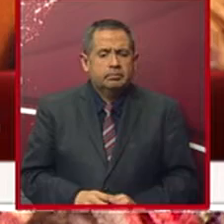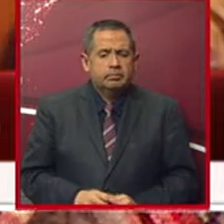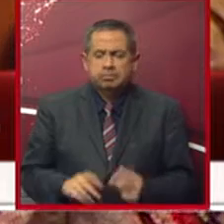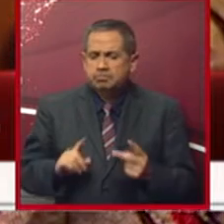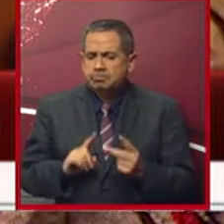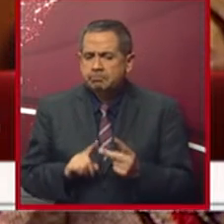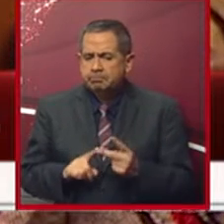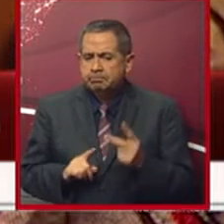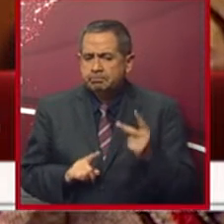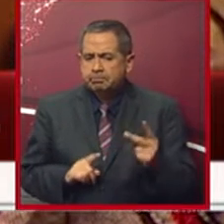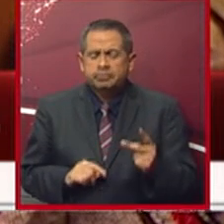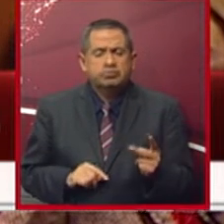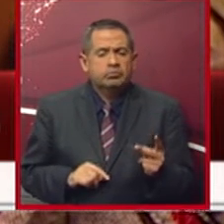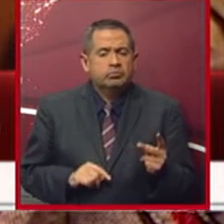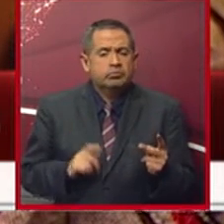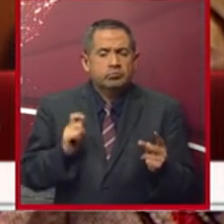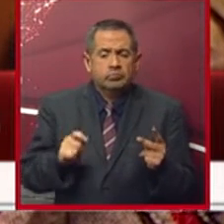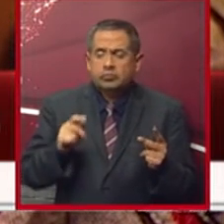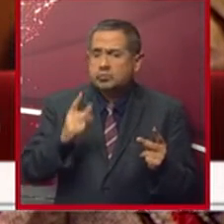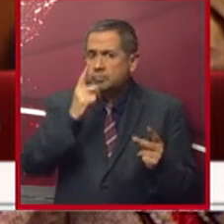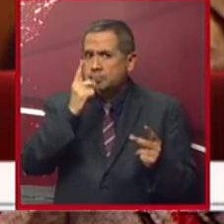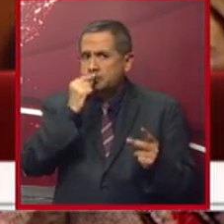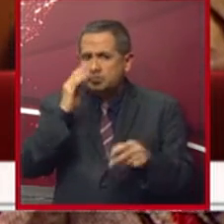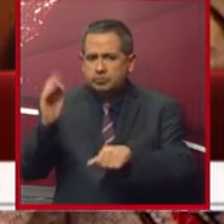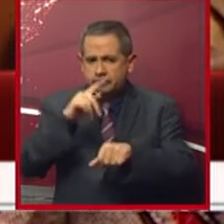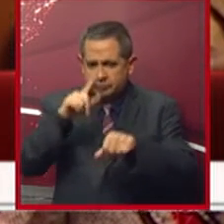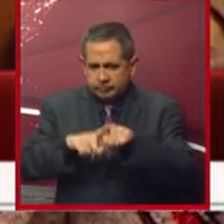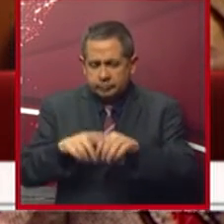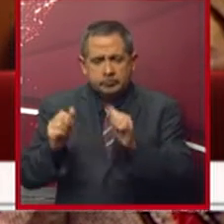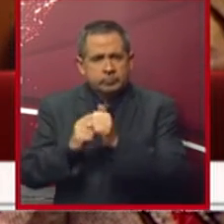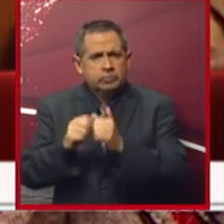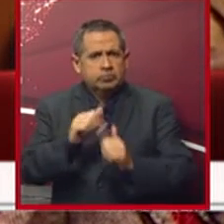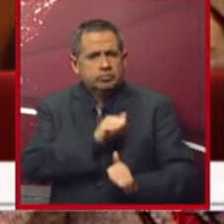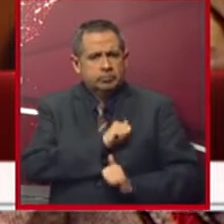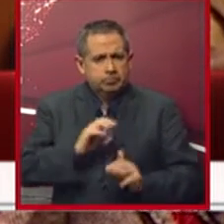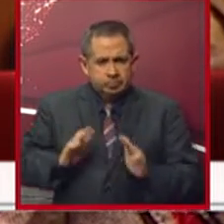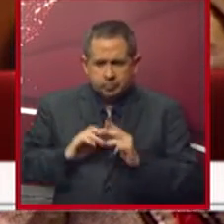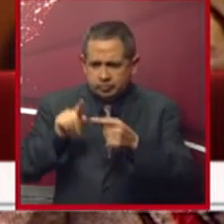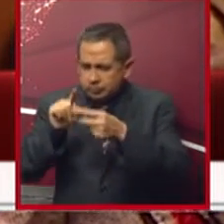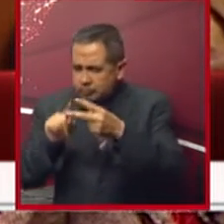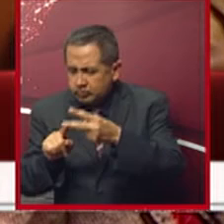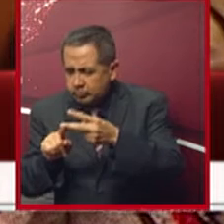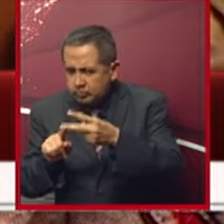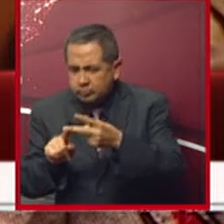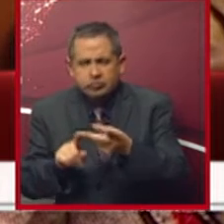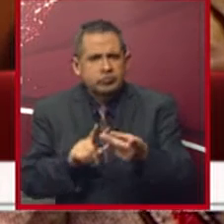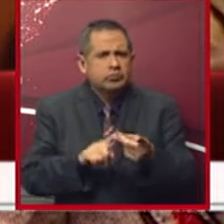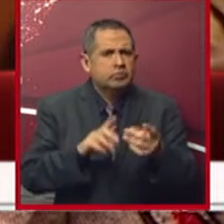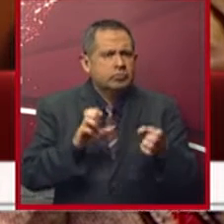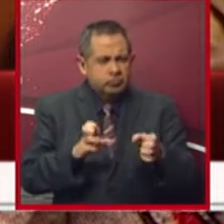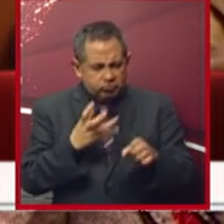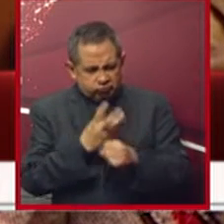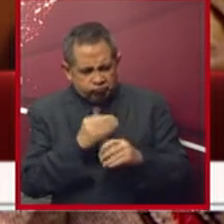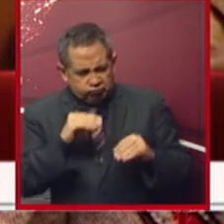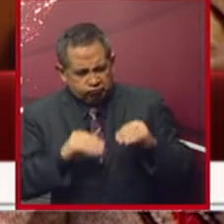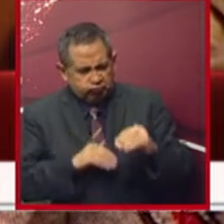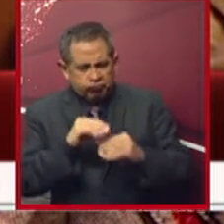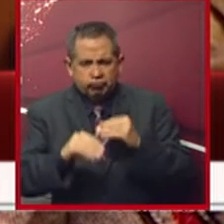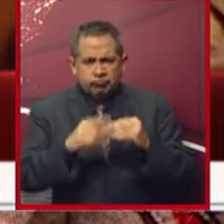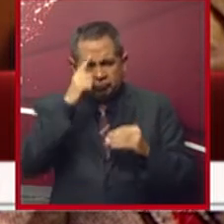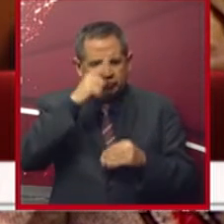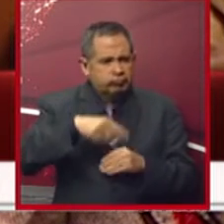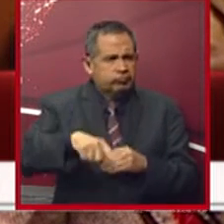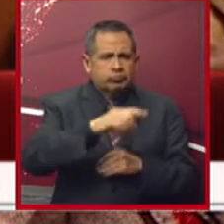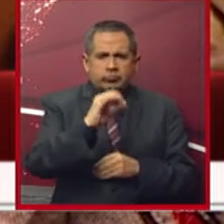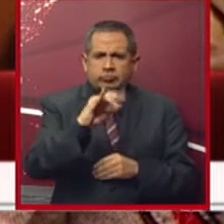Segundo, que la fusión de la Policía Federal con las policías militares debilite los esfuerzos de construir y fortalecer a las